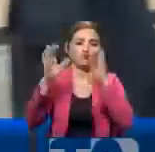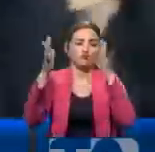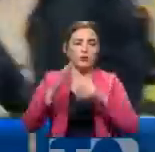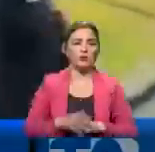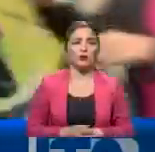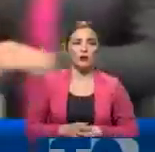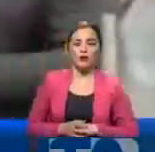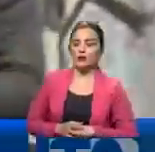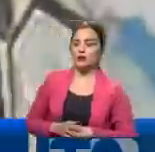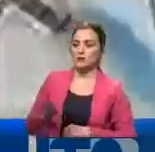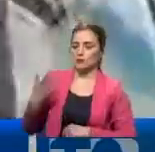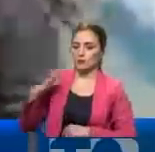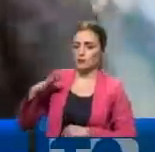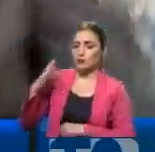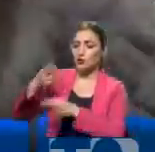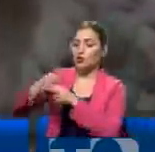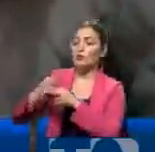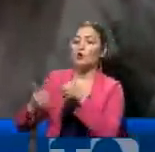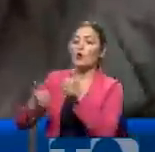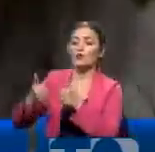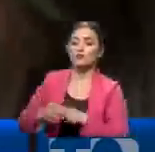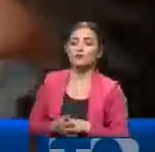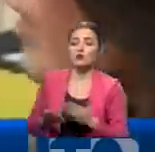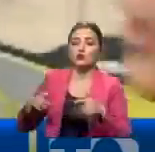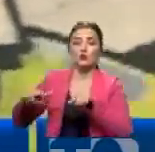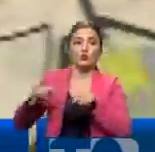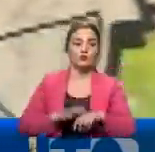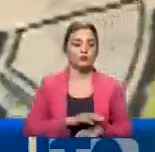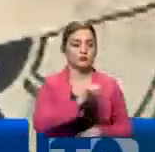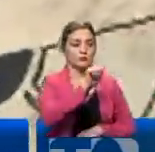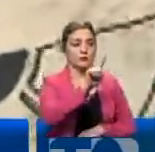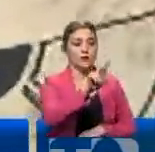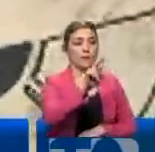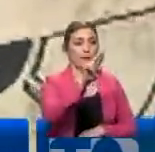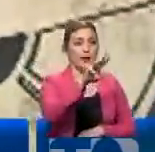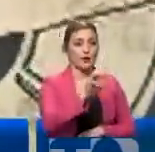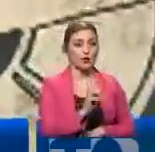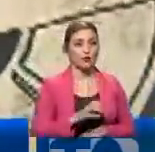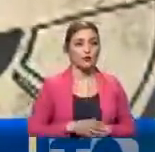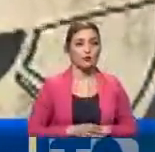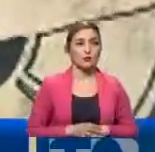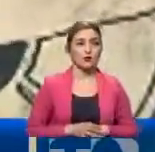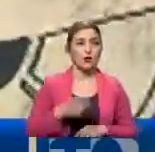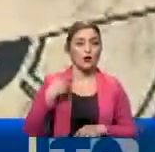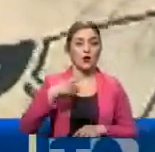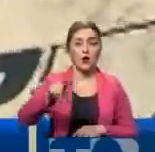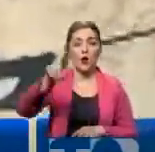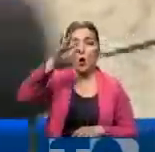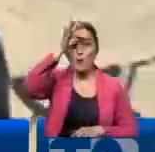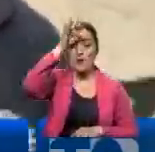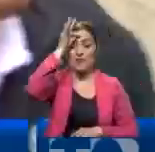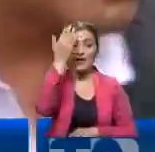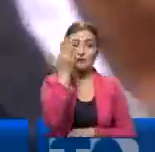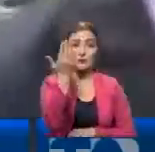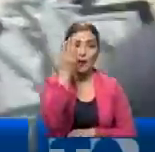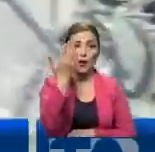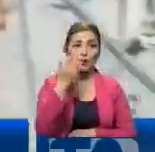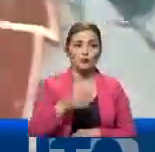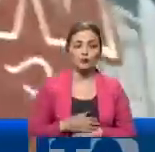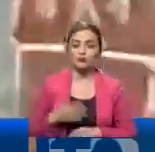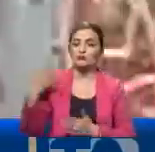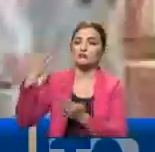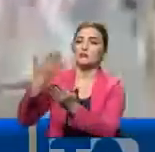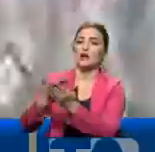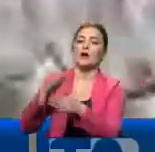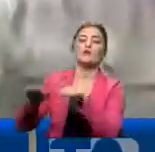es su nombre? Soy Álvaro Vilaña. ¿Desde dónde viene? Bueno, vengo de una velada del hospital Eugenio Espejo. ¿Y hasta dónde se va caminando,